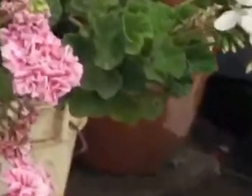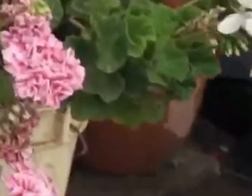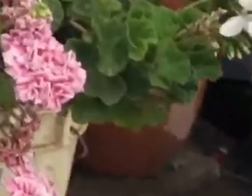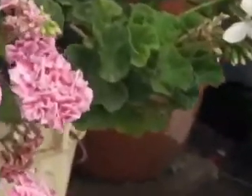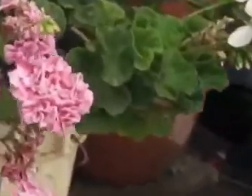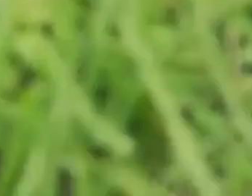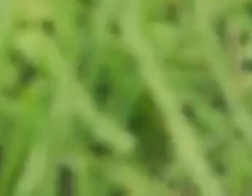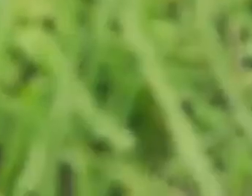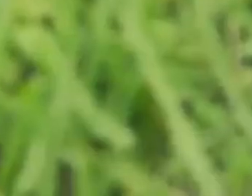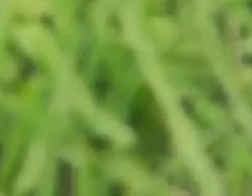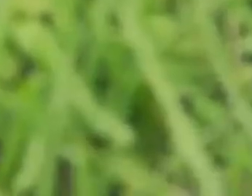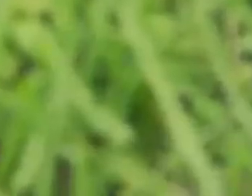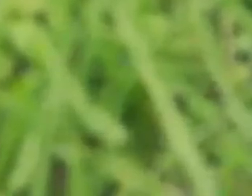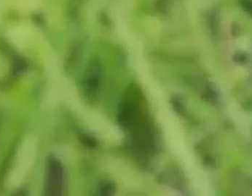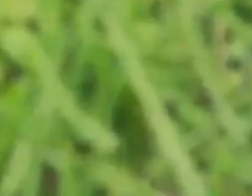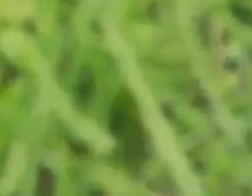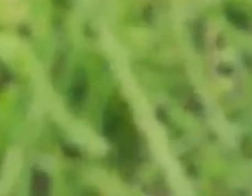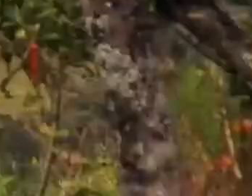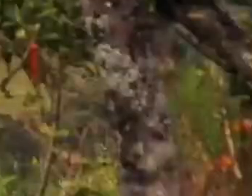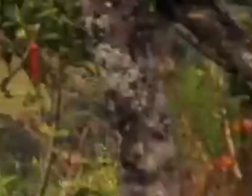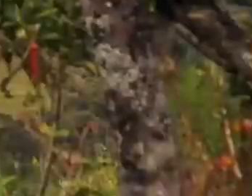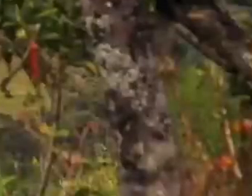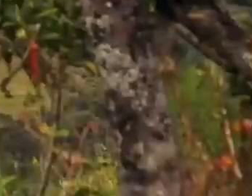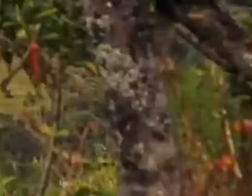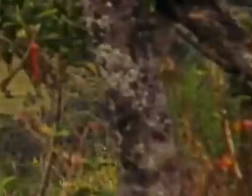su territorio y sus recursos naturales.